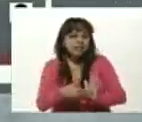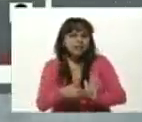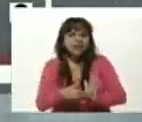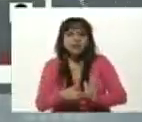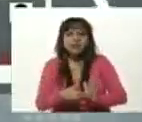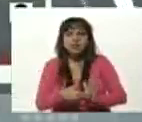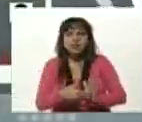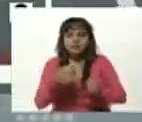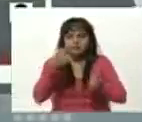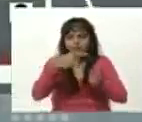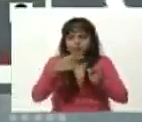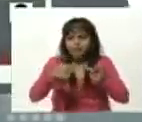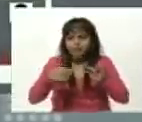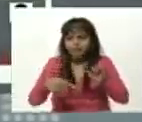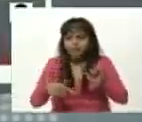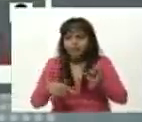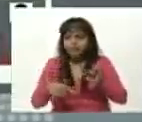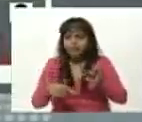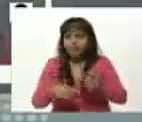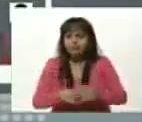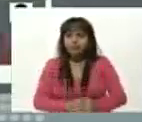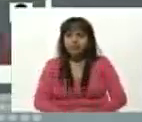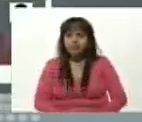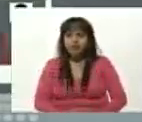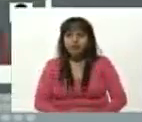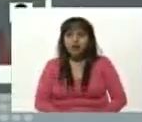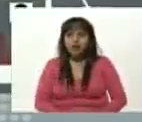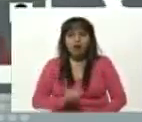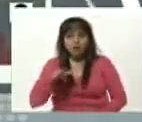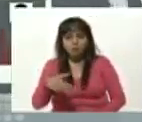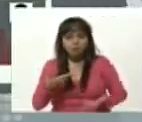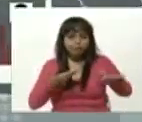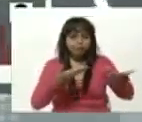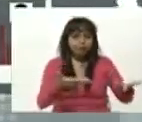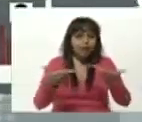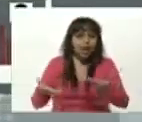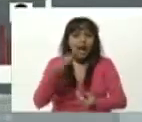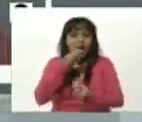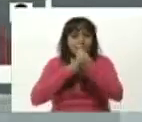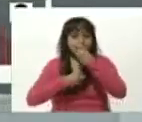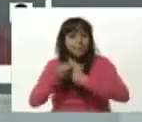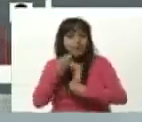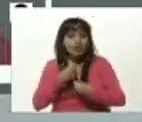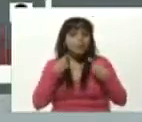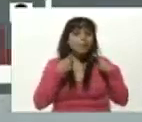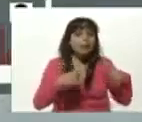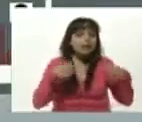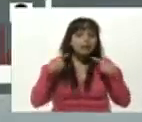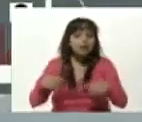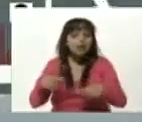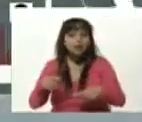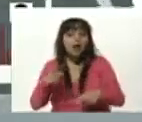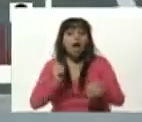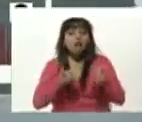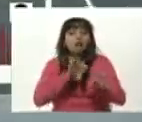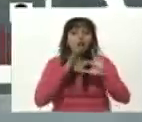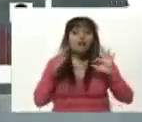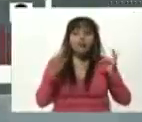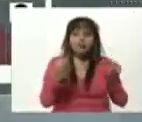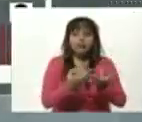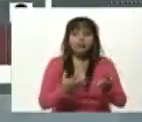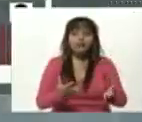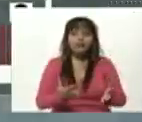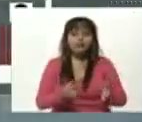para poder, digamos, compensar la pérdida de los alimentos que se haya podido sufrir en cada una de las familias. En